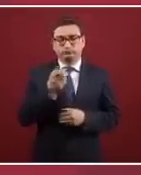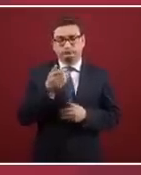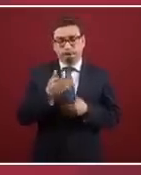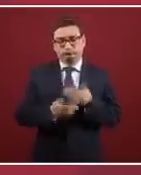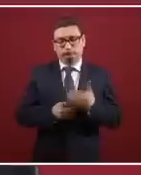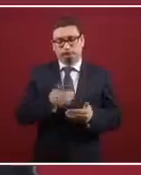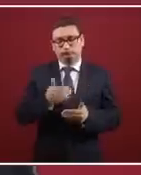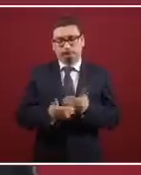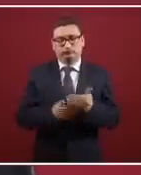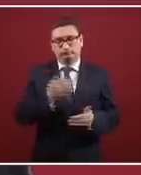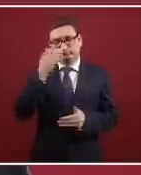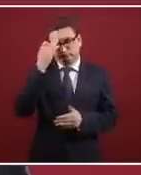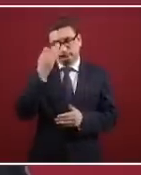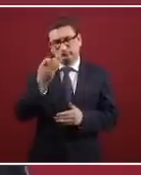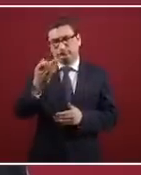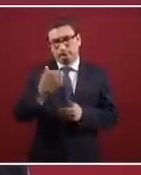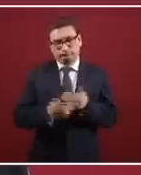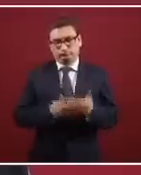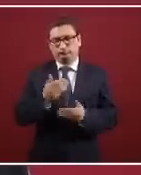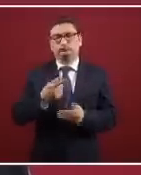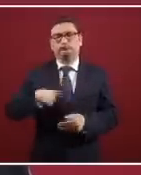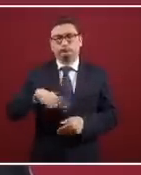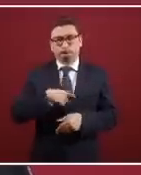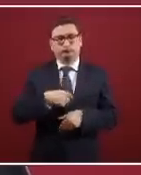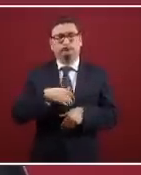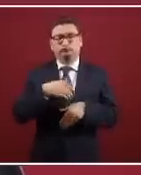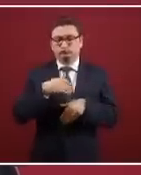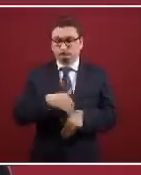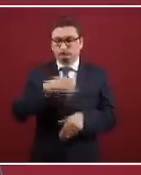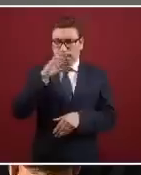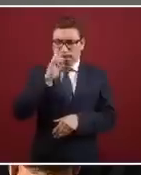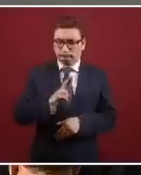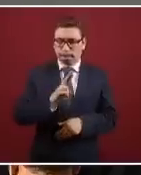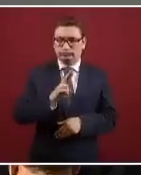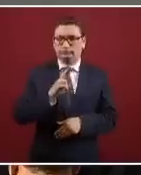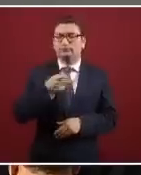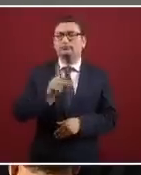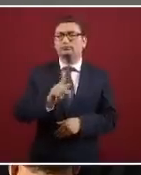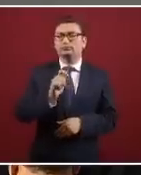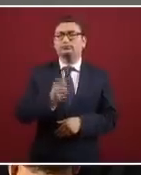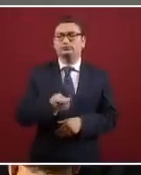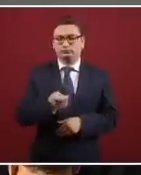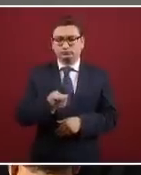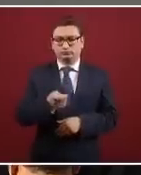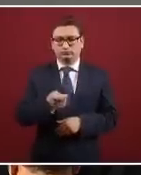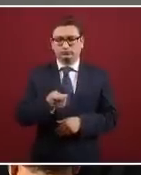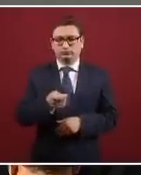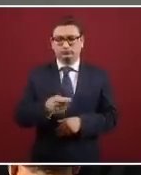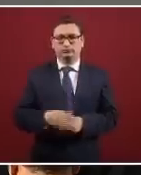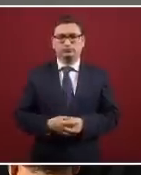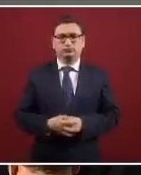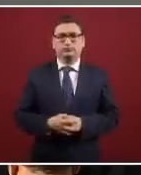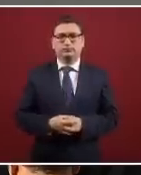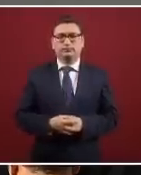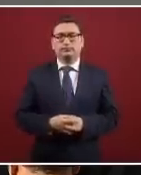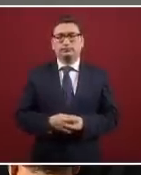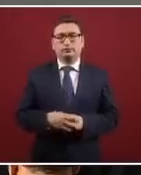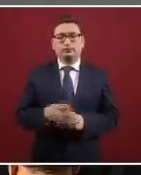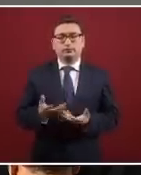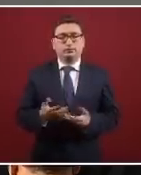procedimientos que queremos seguir, pero eso no significa que se